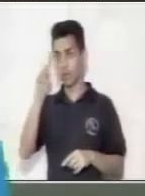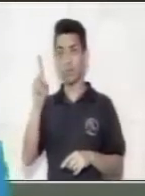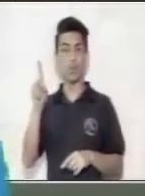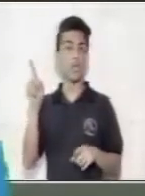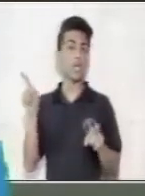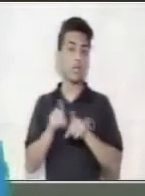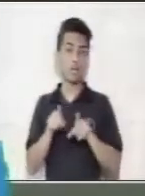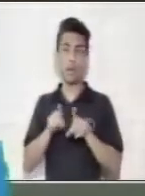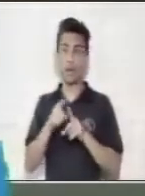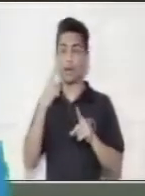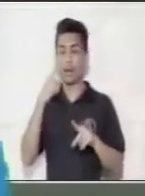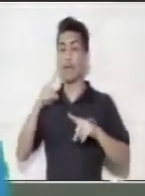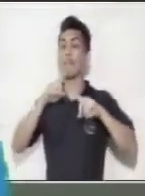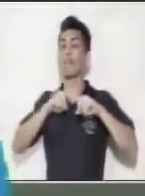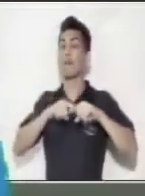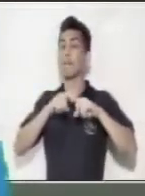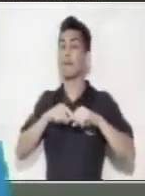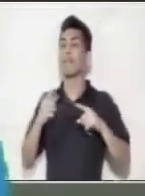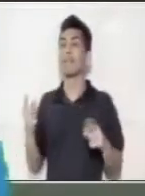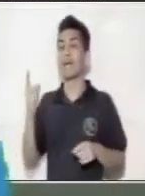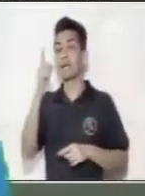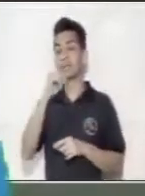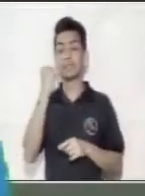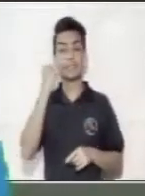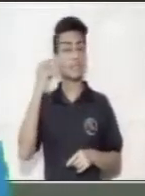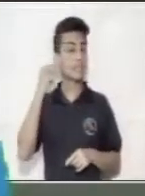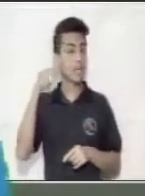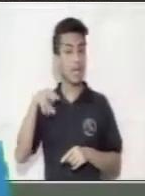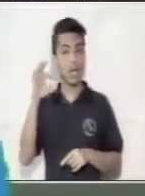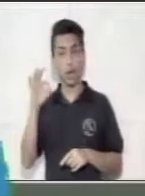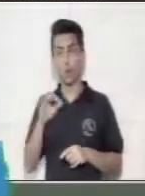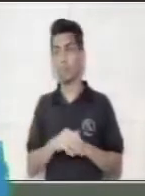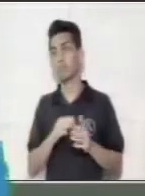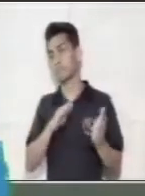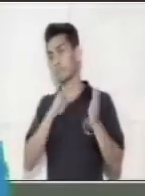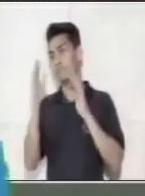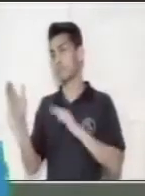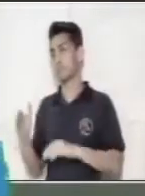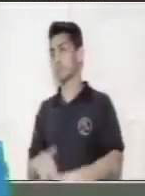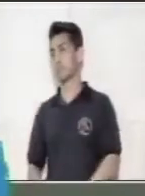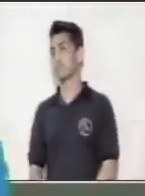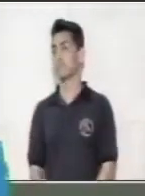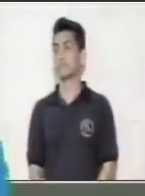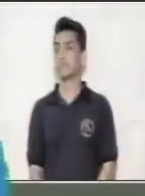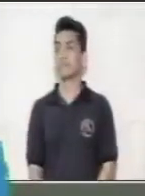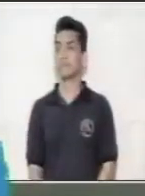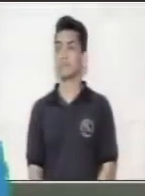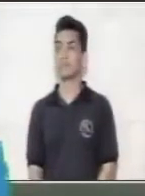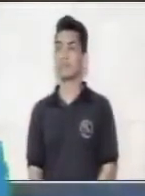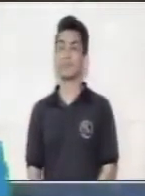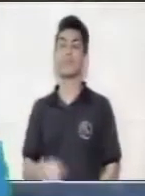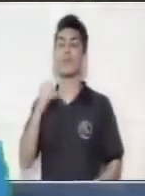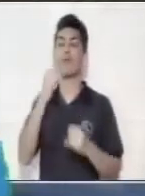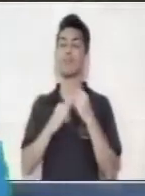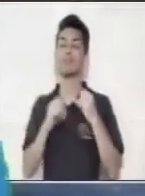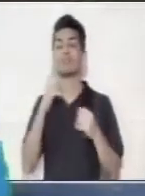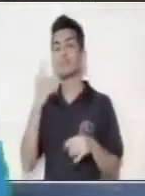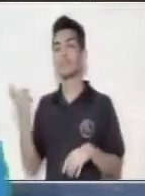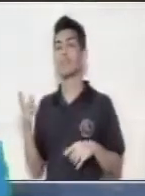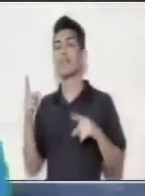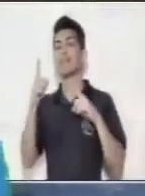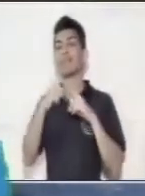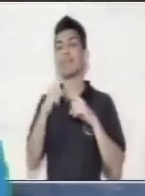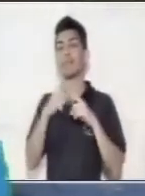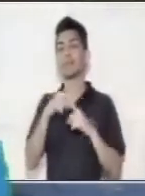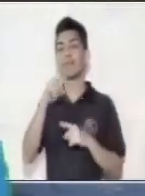del signo del escalar. Muy bien. Vamos a finalizar hoy con los tipos de